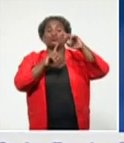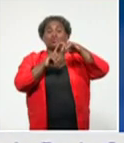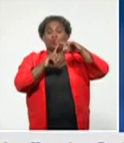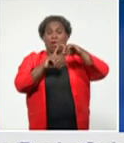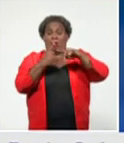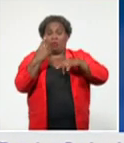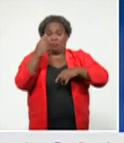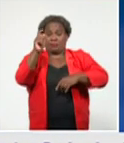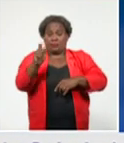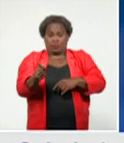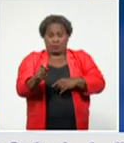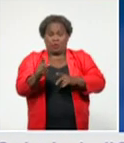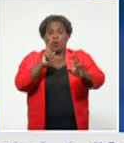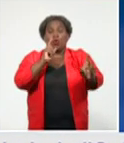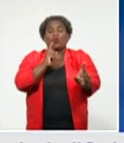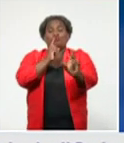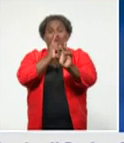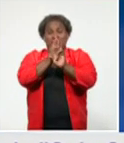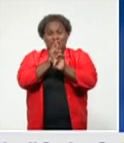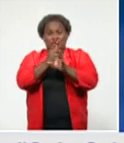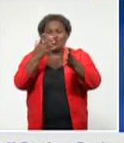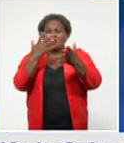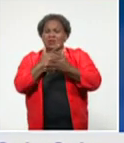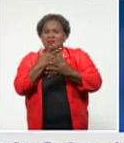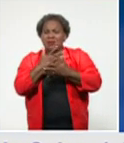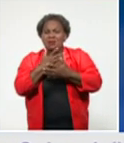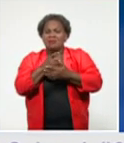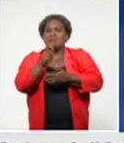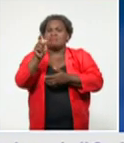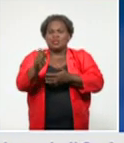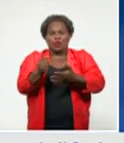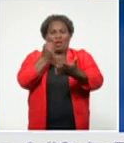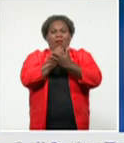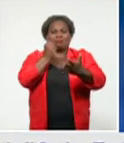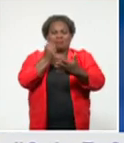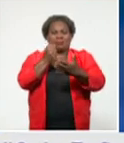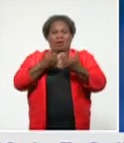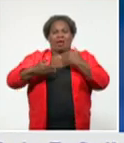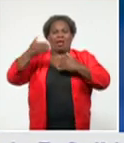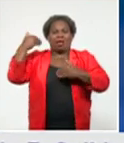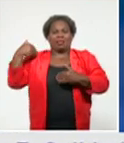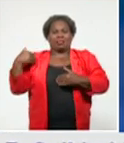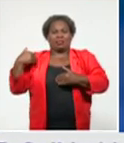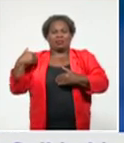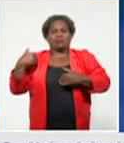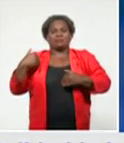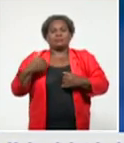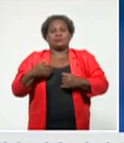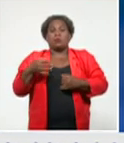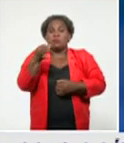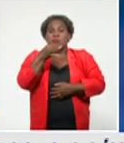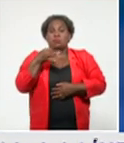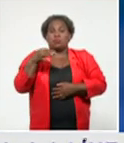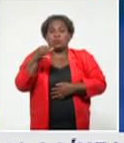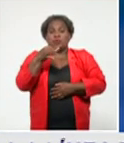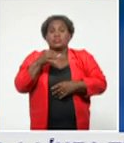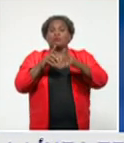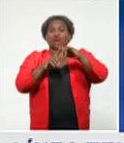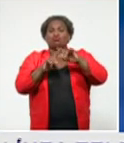es contacto de un caso que ya había sido confirmado previamente y es del municipio de Las